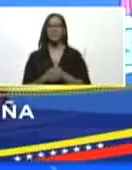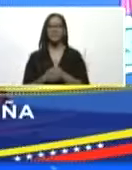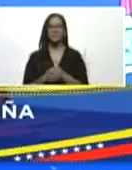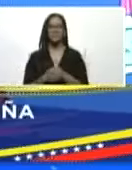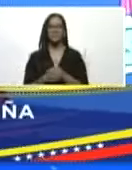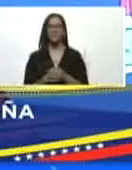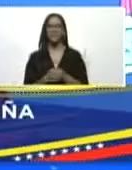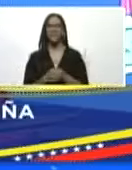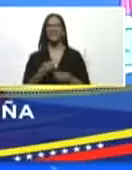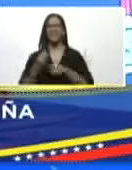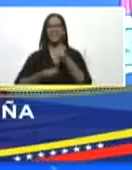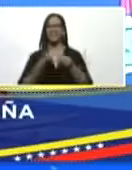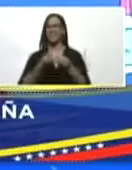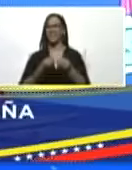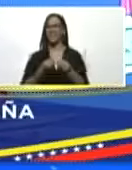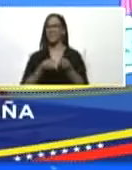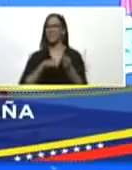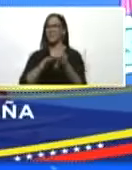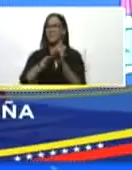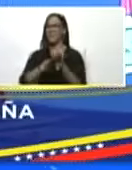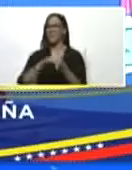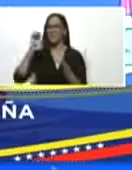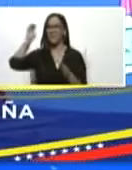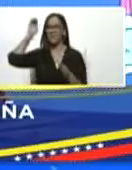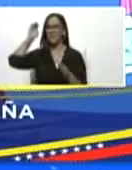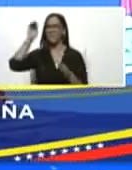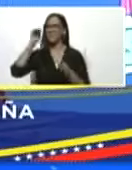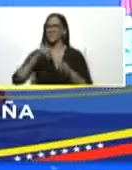el rumbo del futuro del siglo XXI